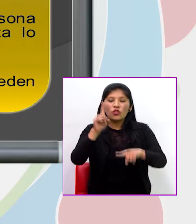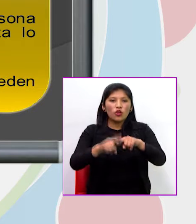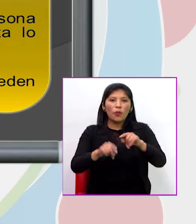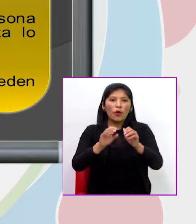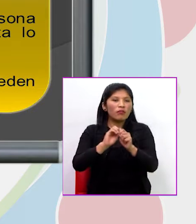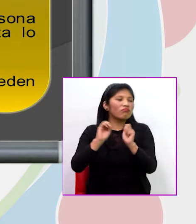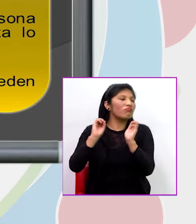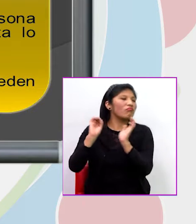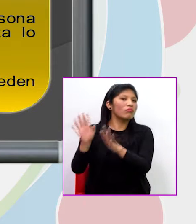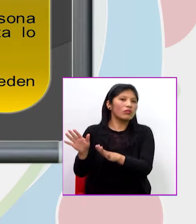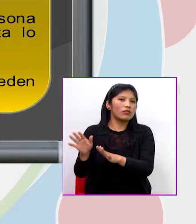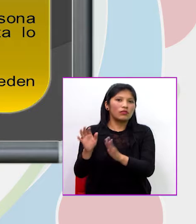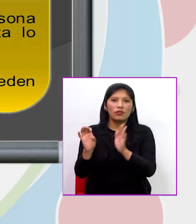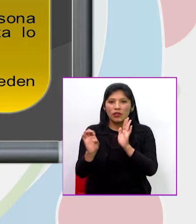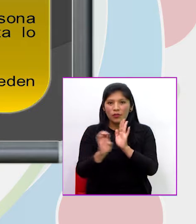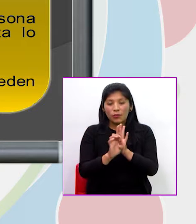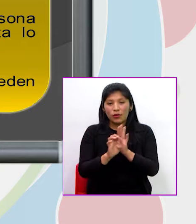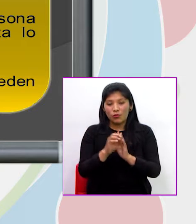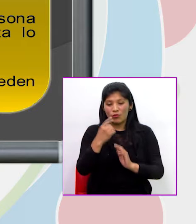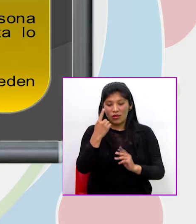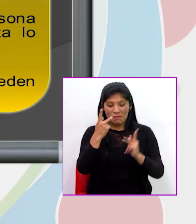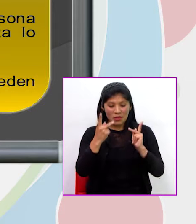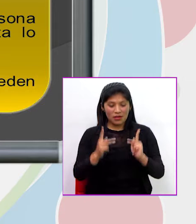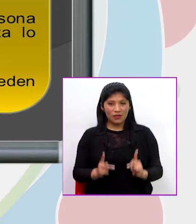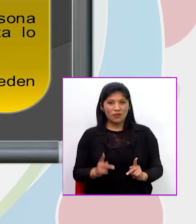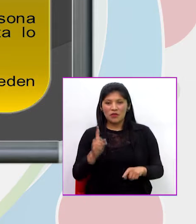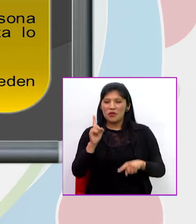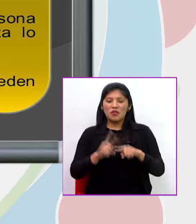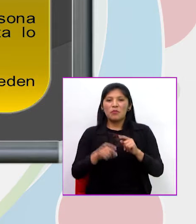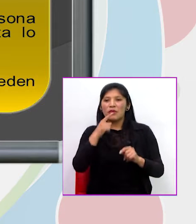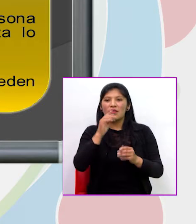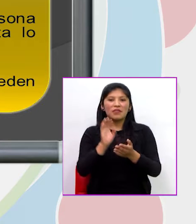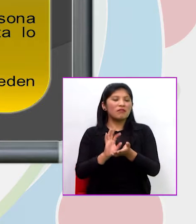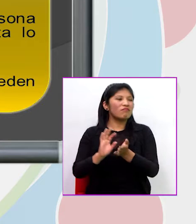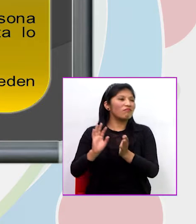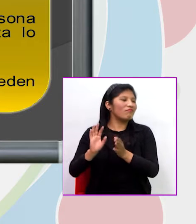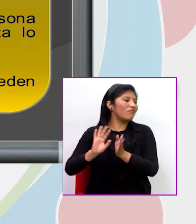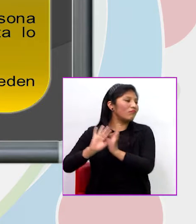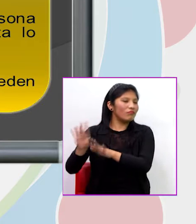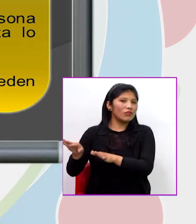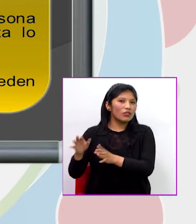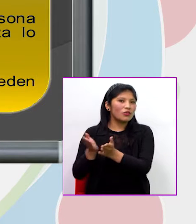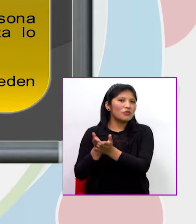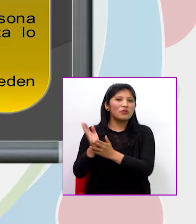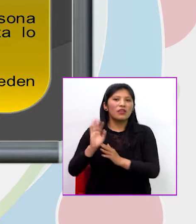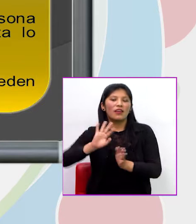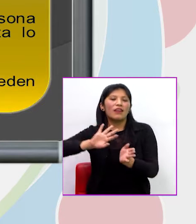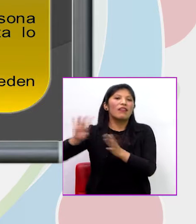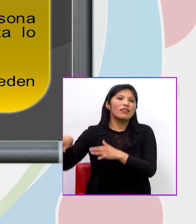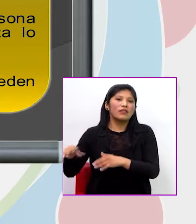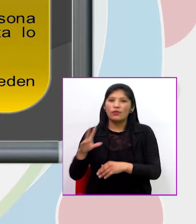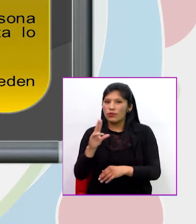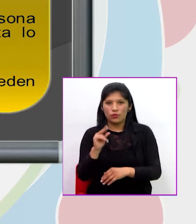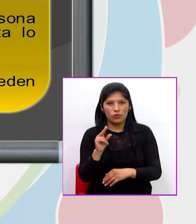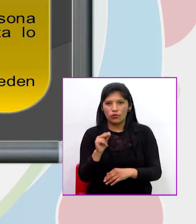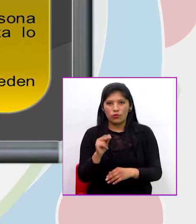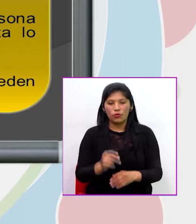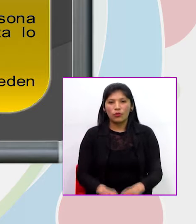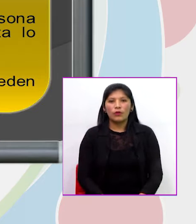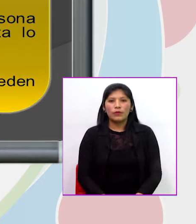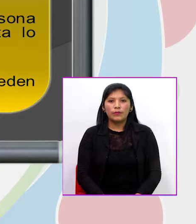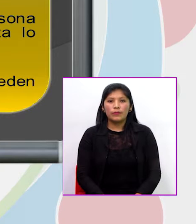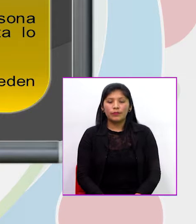irrenunciables. Es decir, que una persona no puede renunciar a los derechos. También podemos